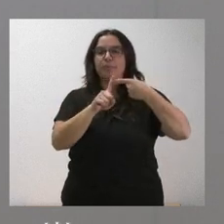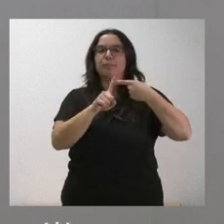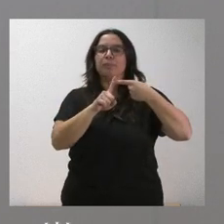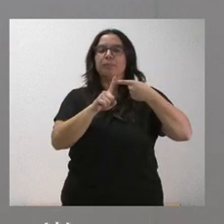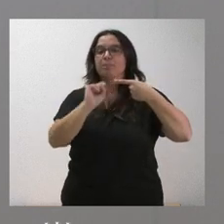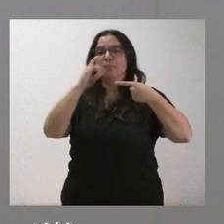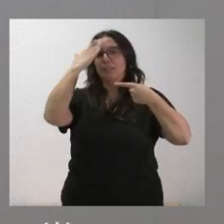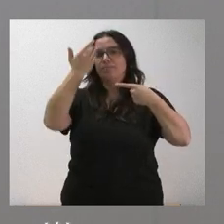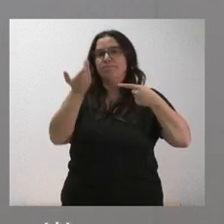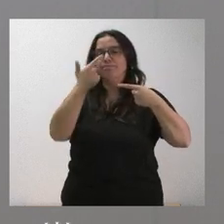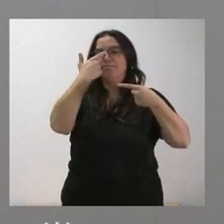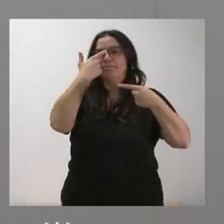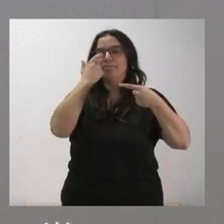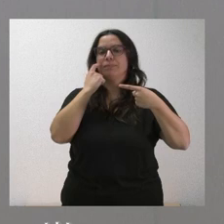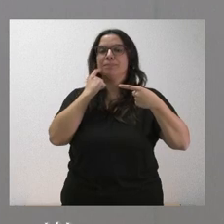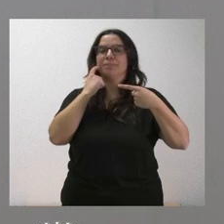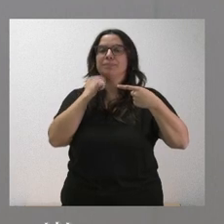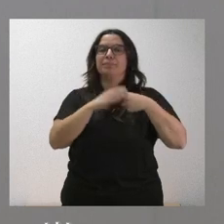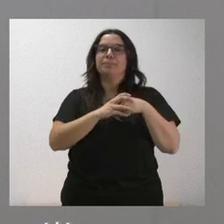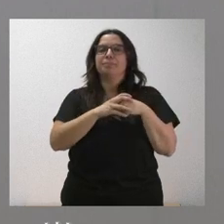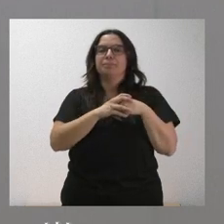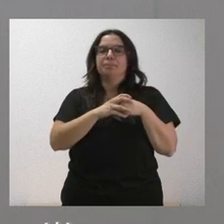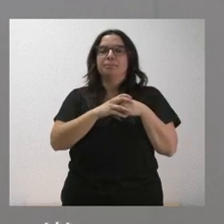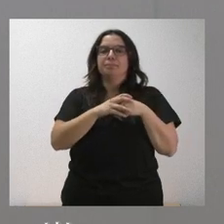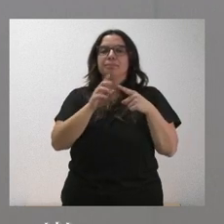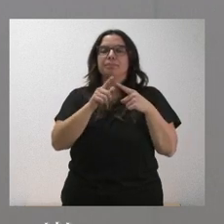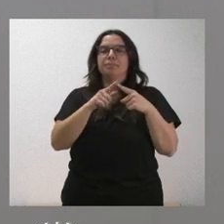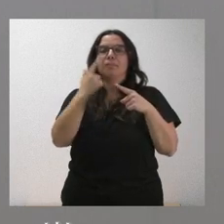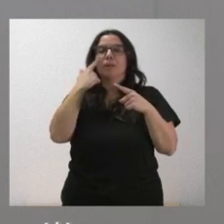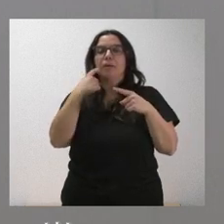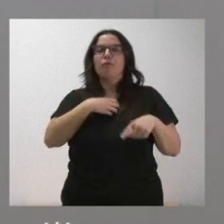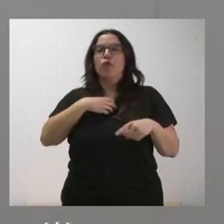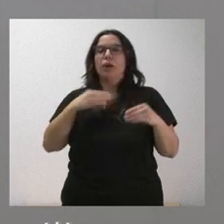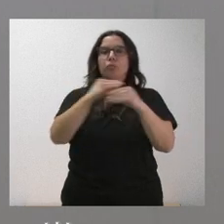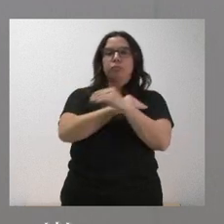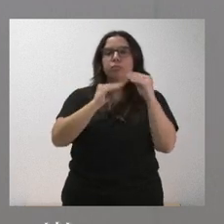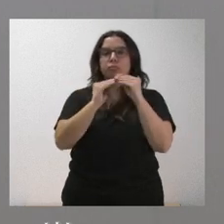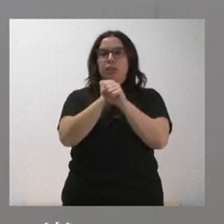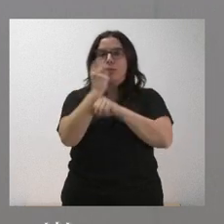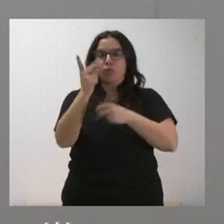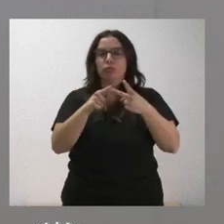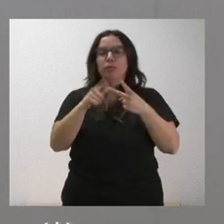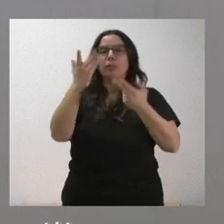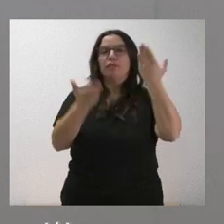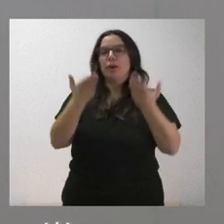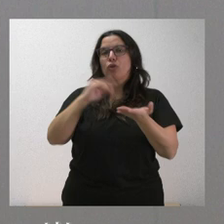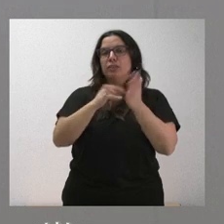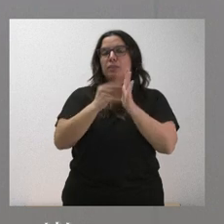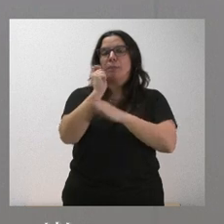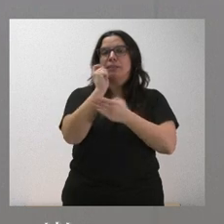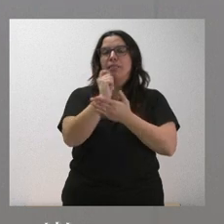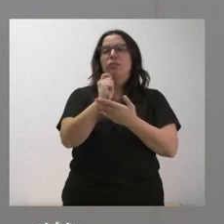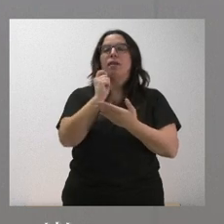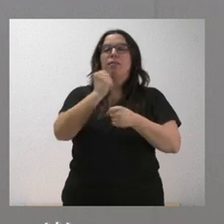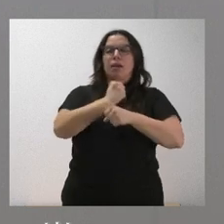fundamentalmente eh el régimen de incompatibilidad de los empleados públicos la evaluación del sistema de prestación de la actividad laboral